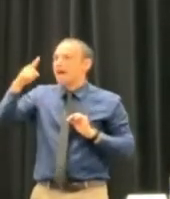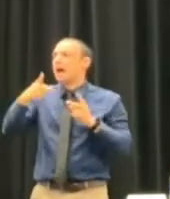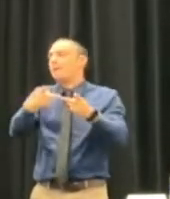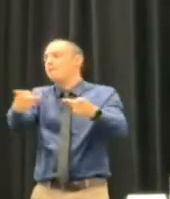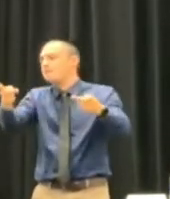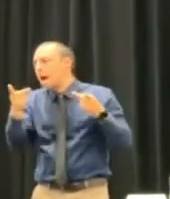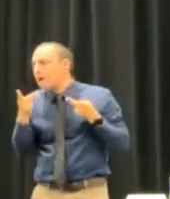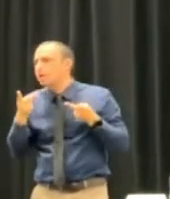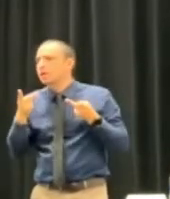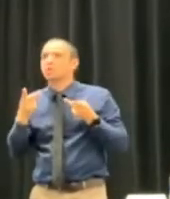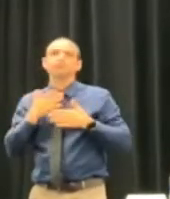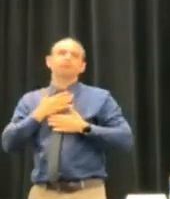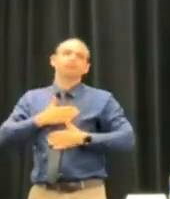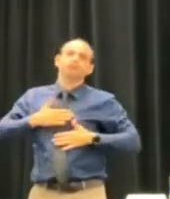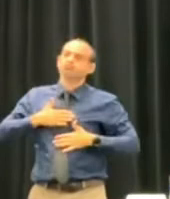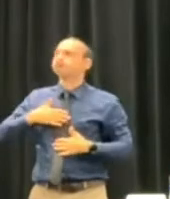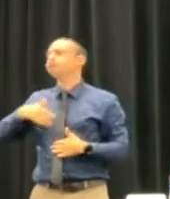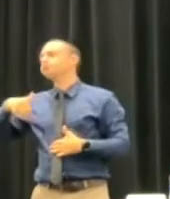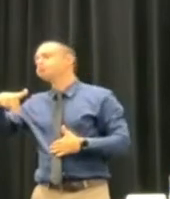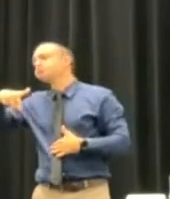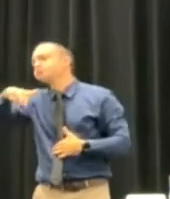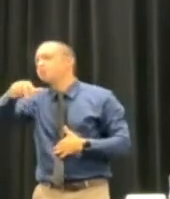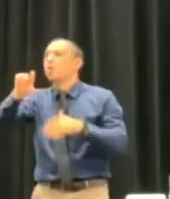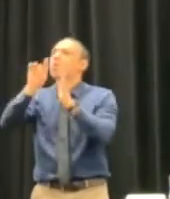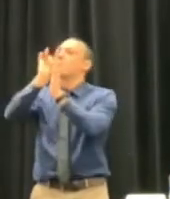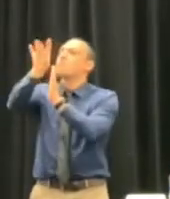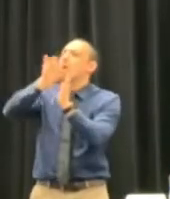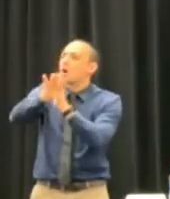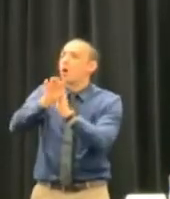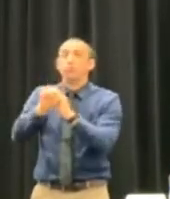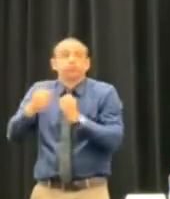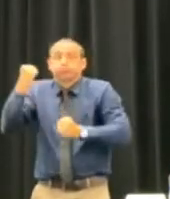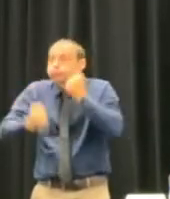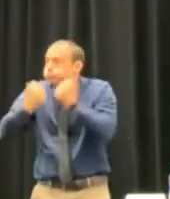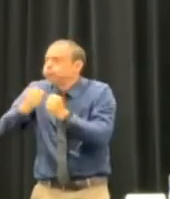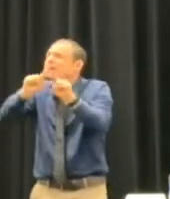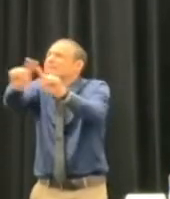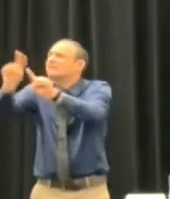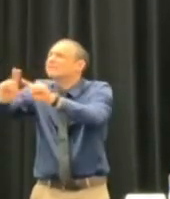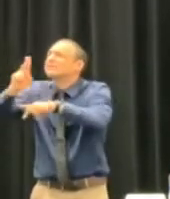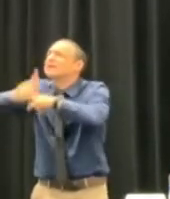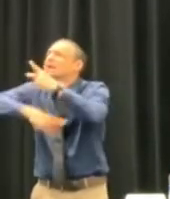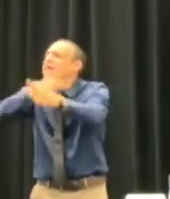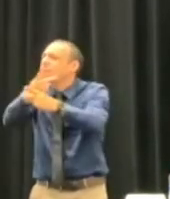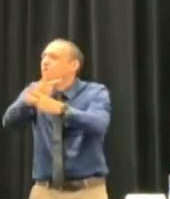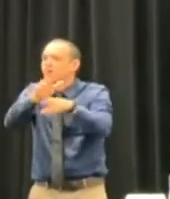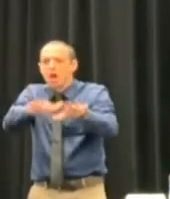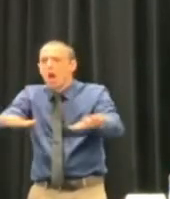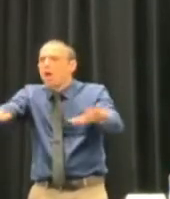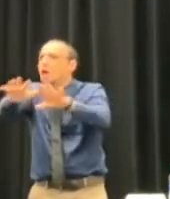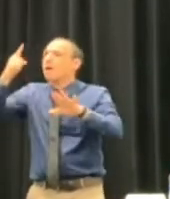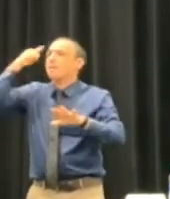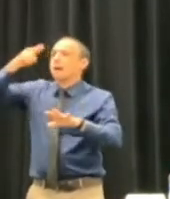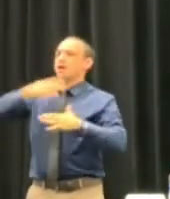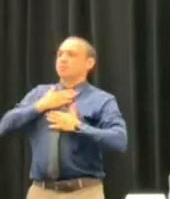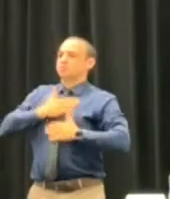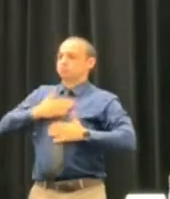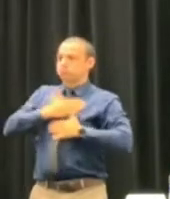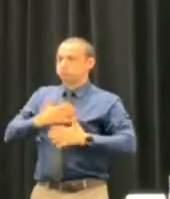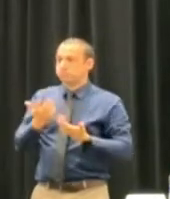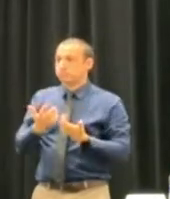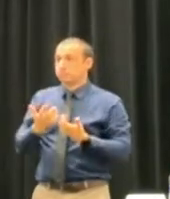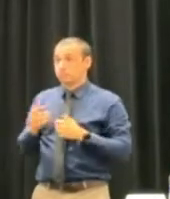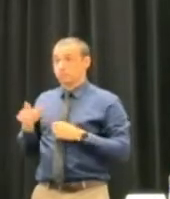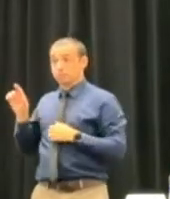pasivos cancha de baloncesto pista y campos todo tipo de facilidades recreativas que sean el titular es